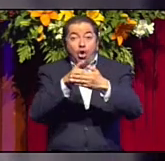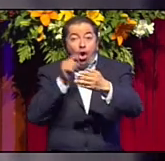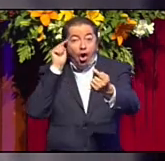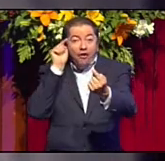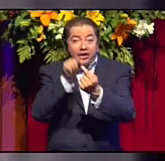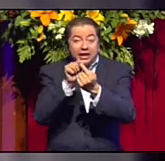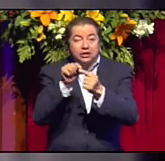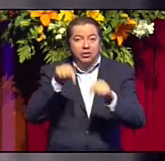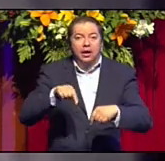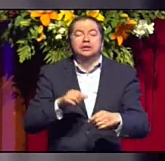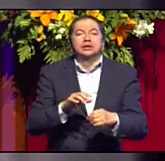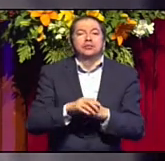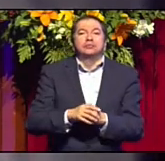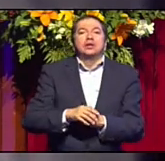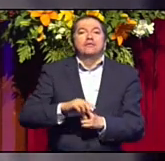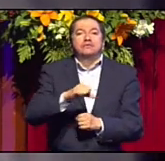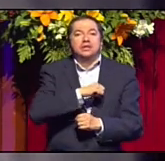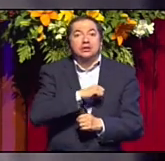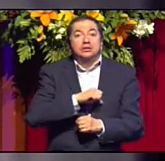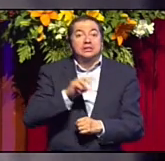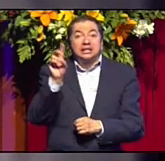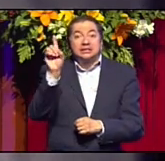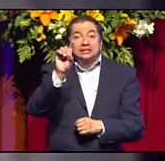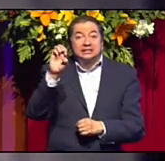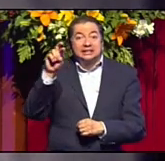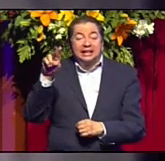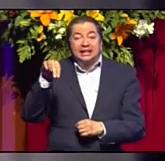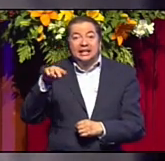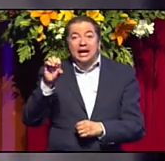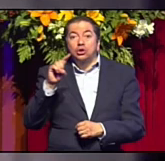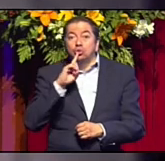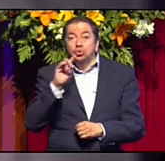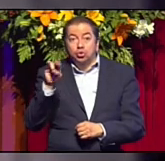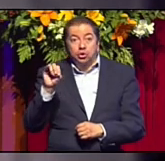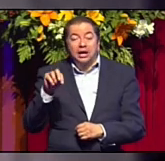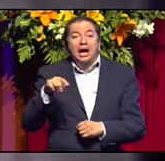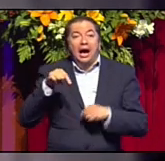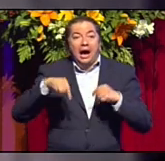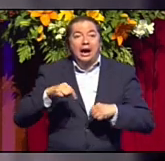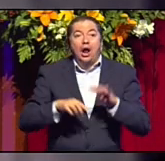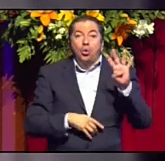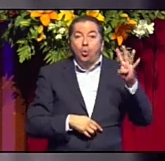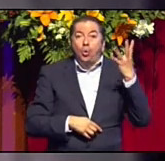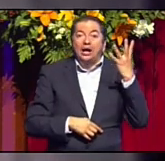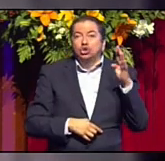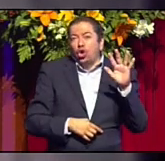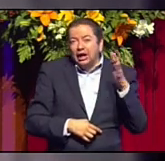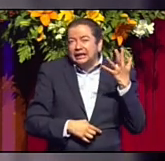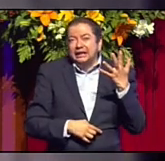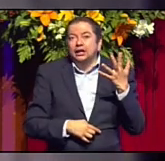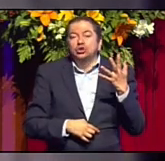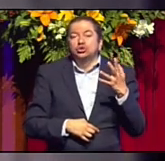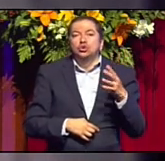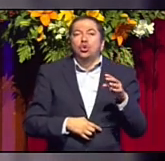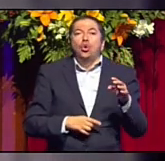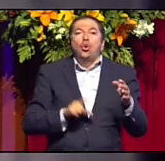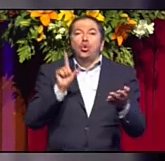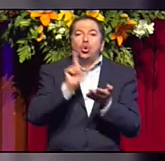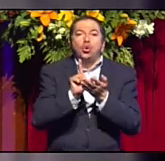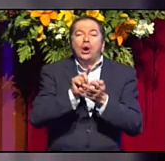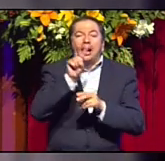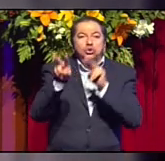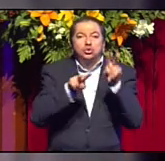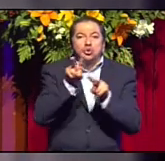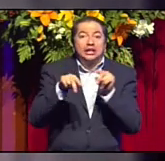como es la comuna de Vicuña. Hoy día, según Cernatur, estamos entre el cuarto y quinto destino turístico más importante de Chile. Diego,